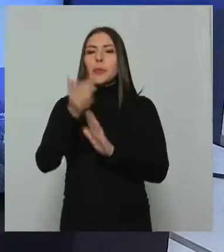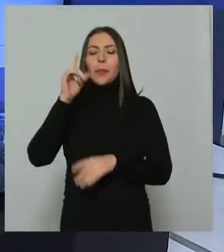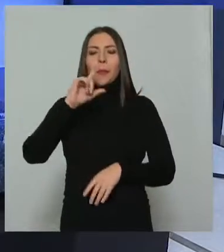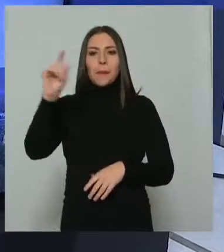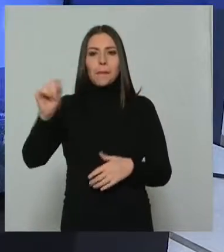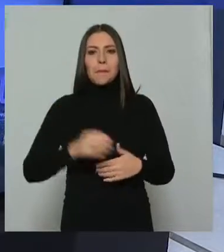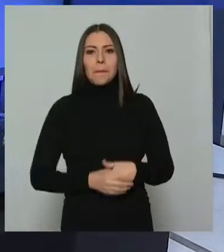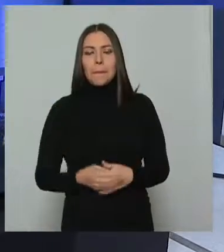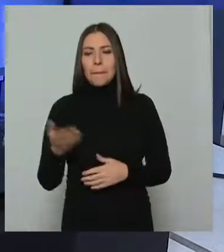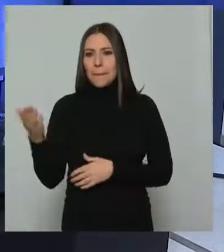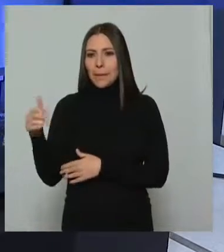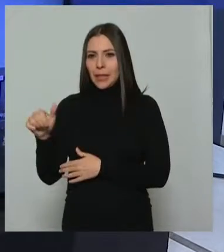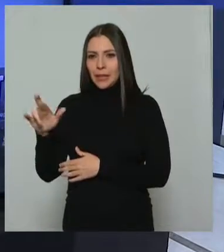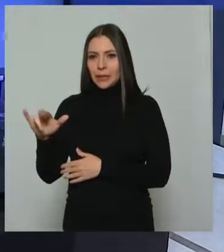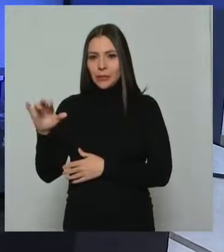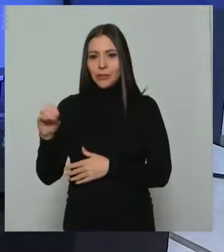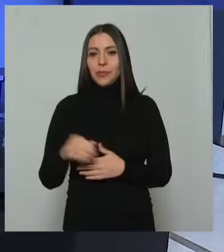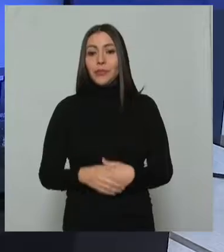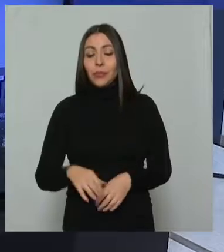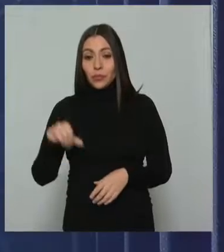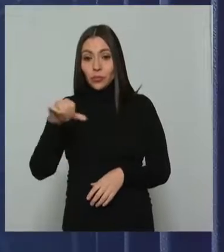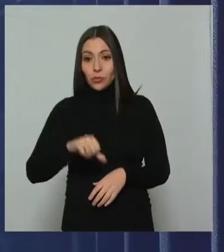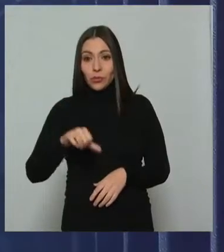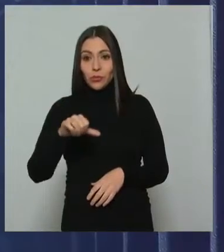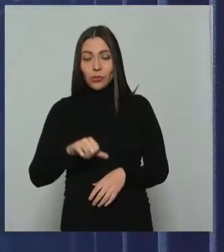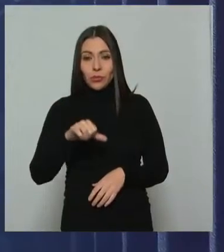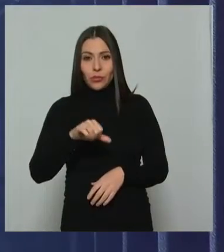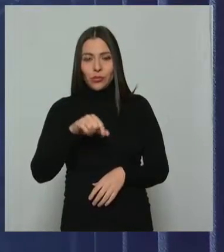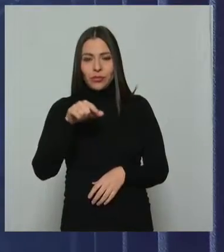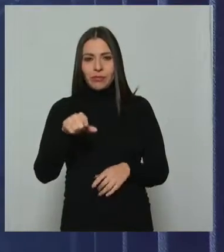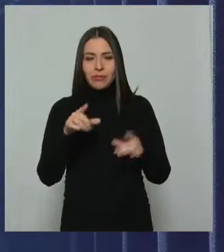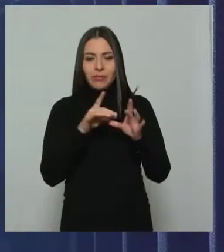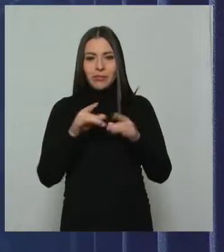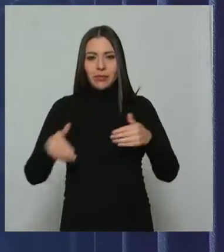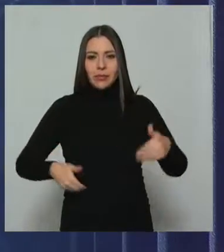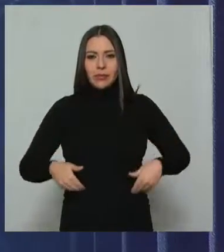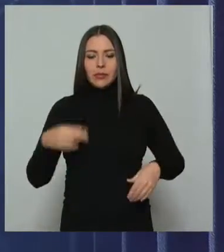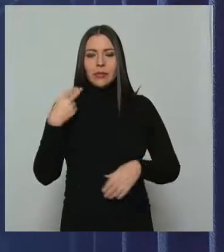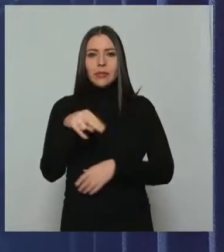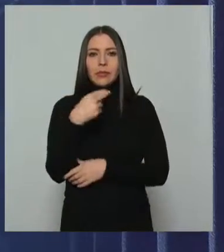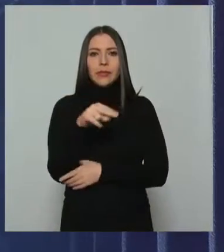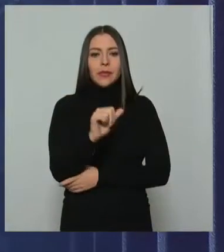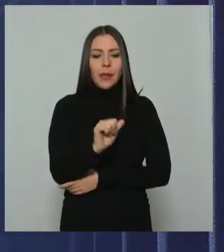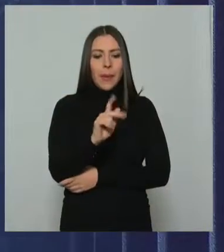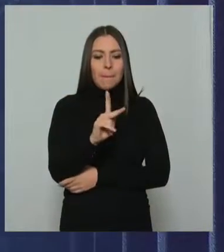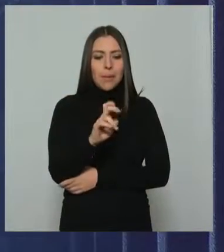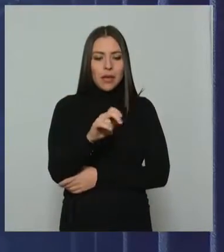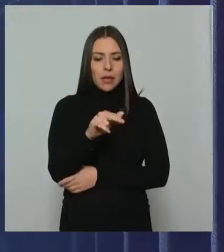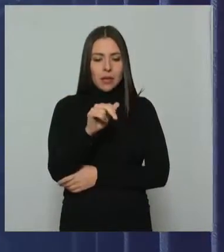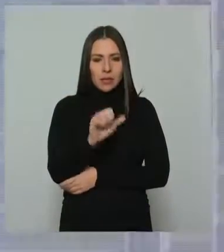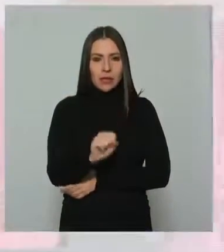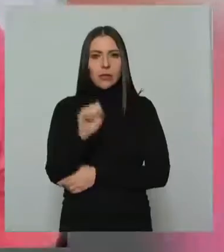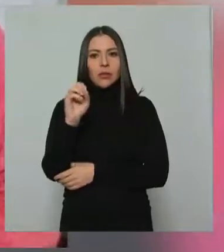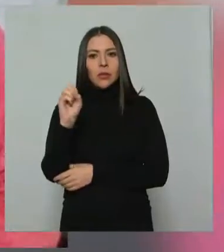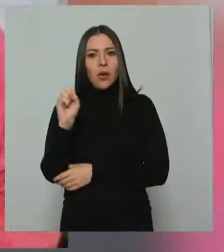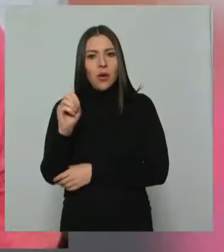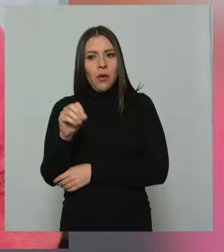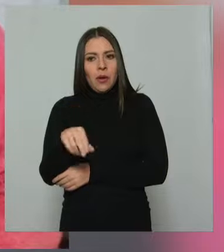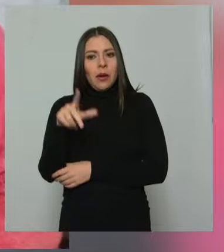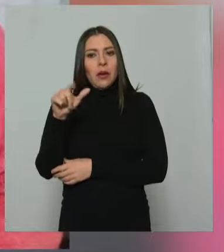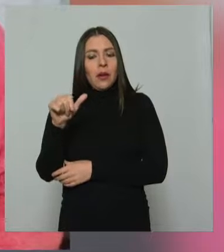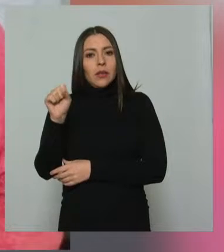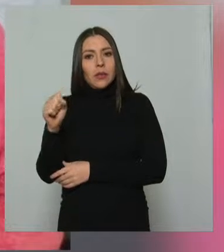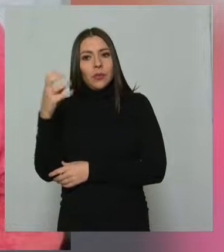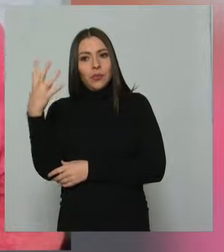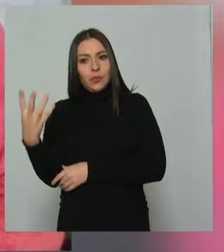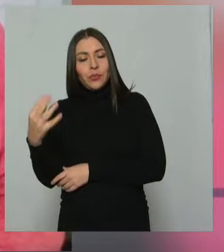día de hoy, apenas son las 4, es una obra de teatro y hay otra función que se llama El amor y la locura. Cuéntame de estas